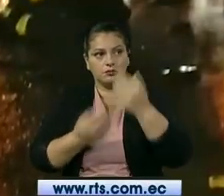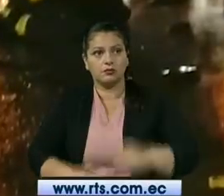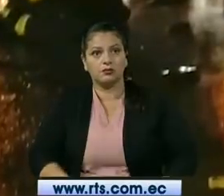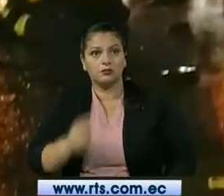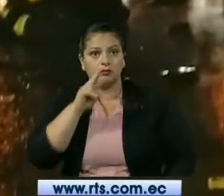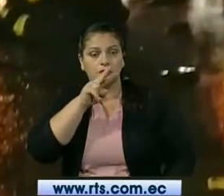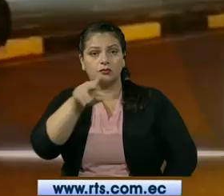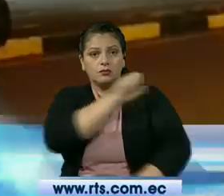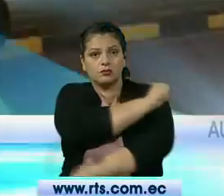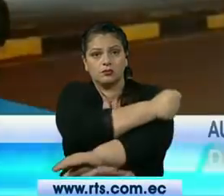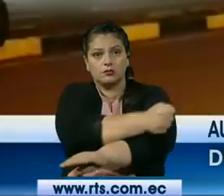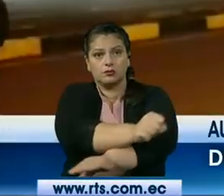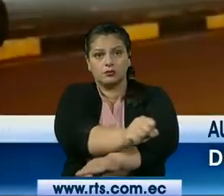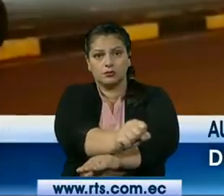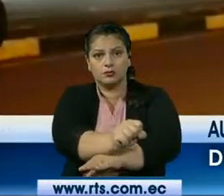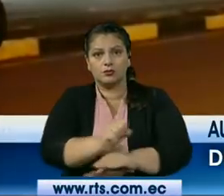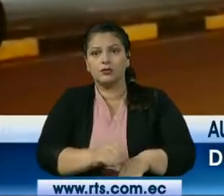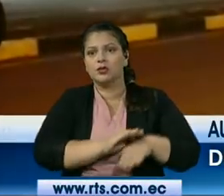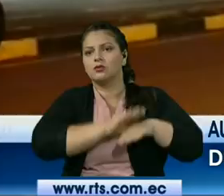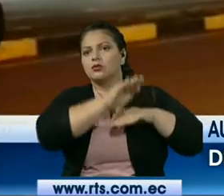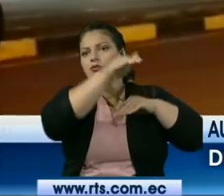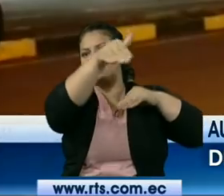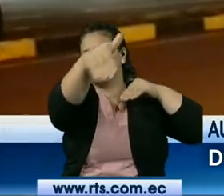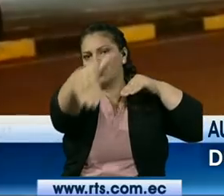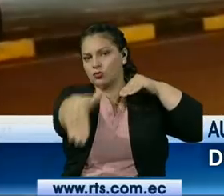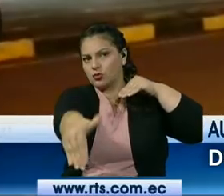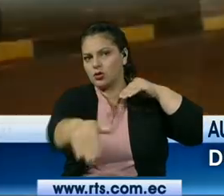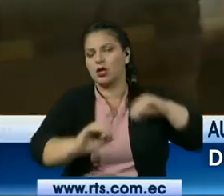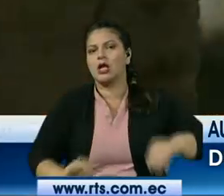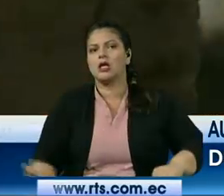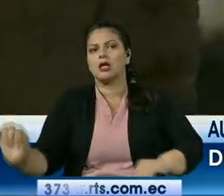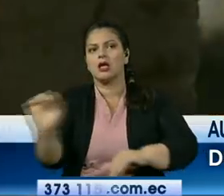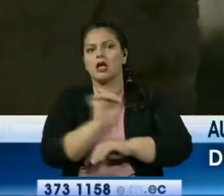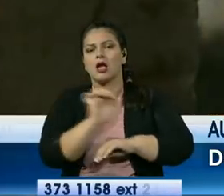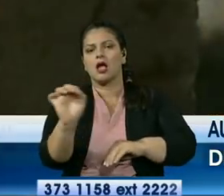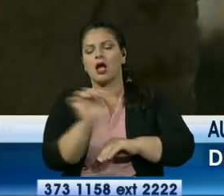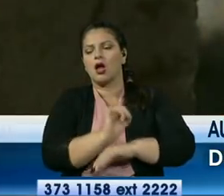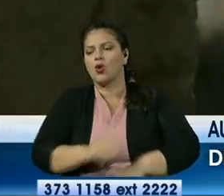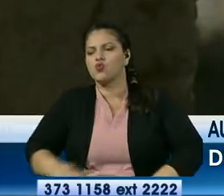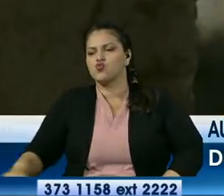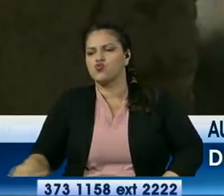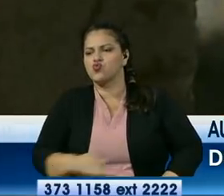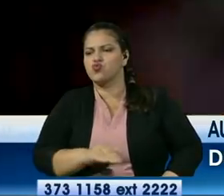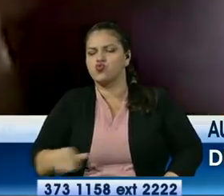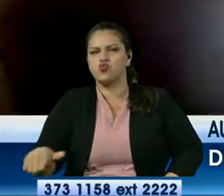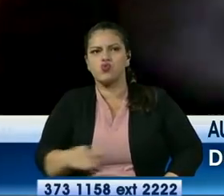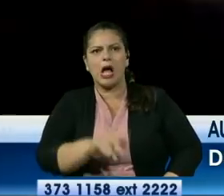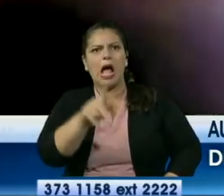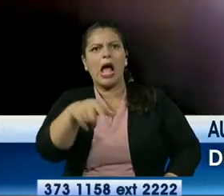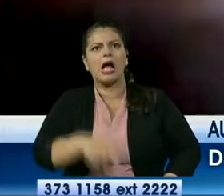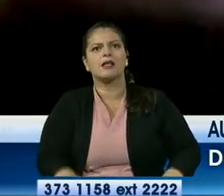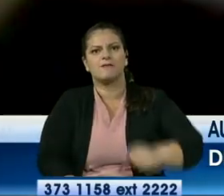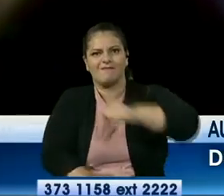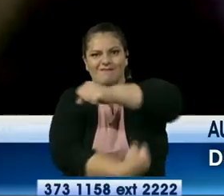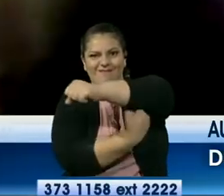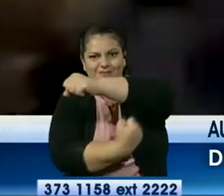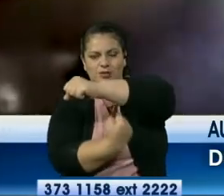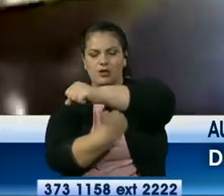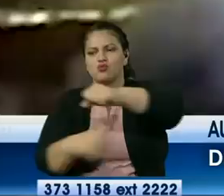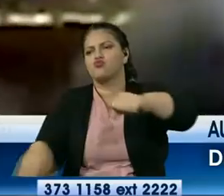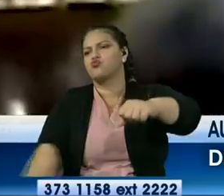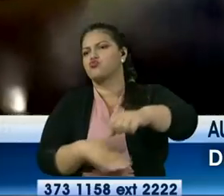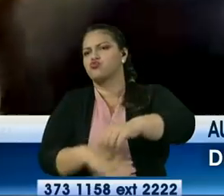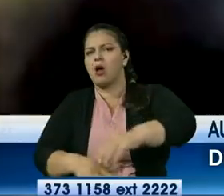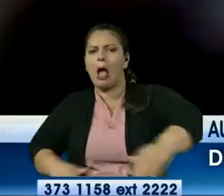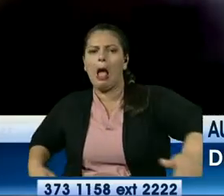Borondón en el sector de La Puntilla. El automotor chocó contra una de las bases del puente y minutos después se